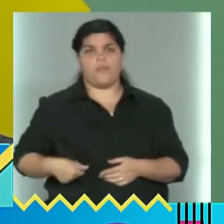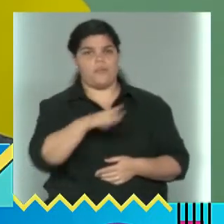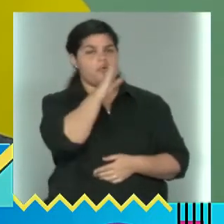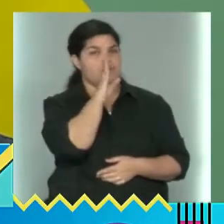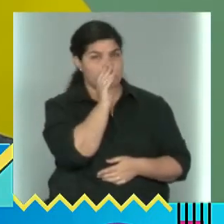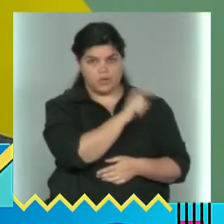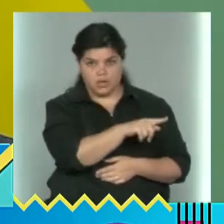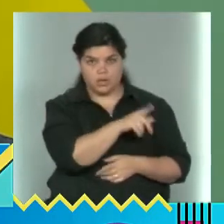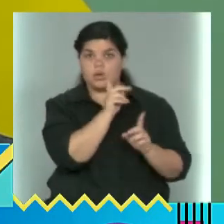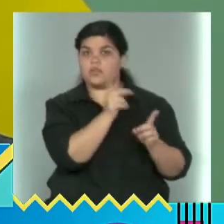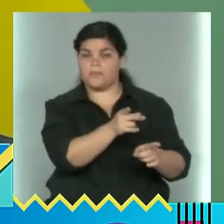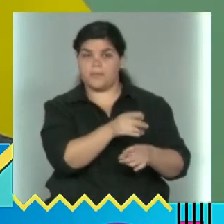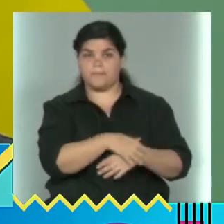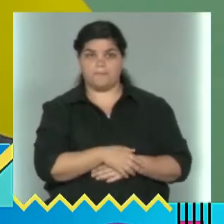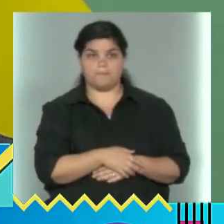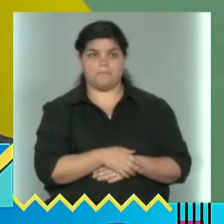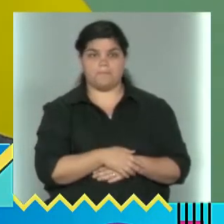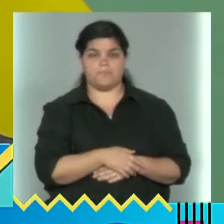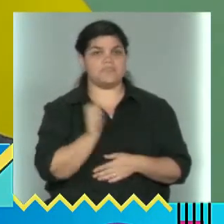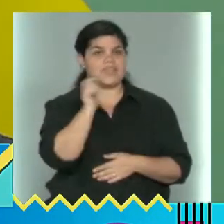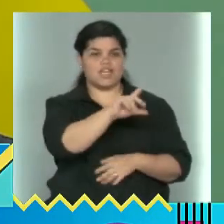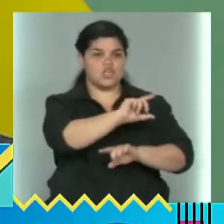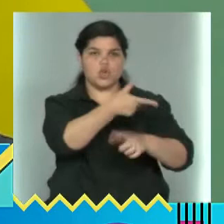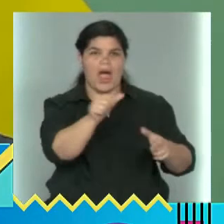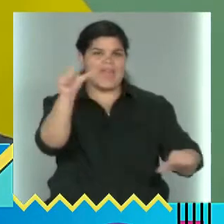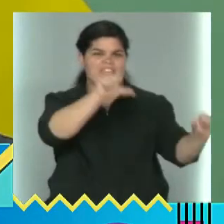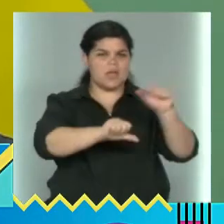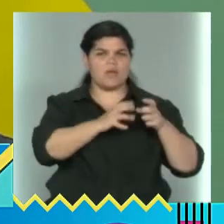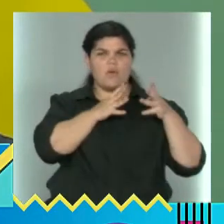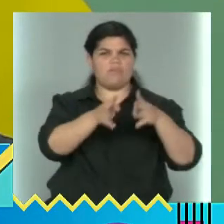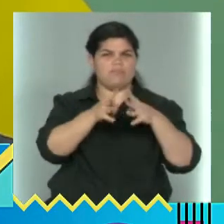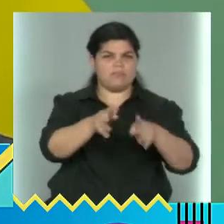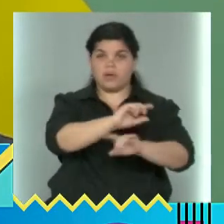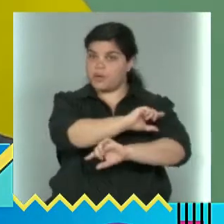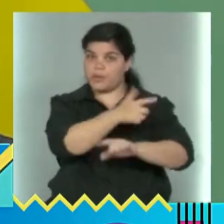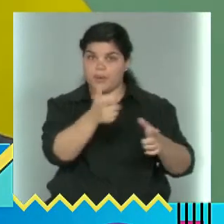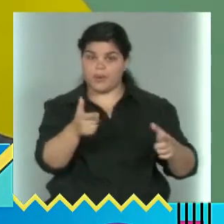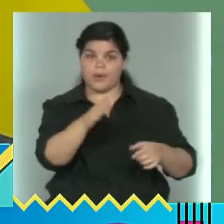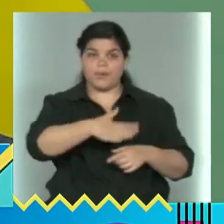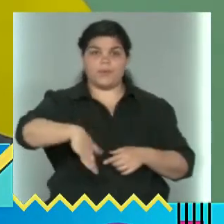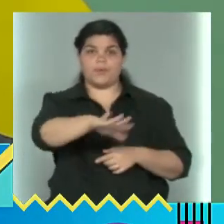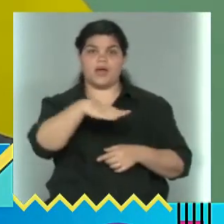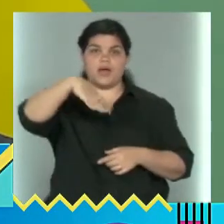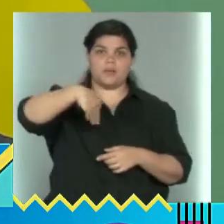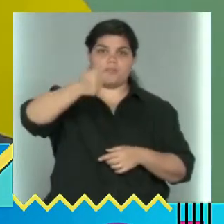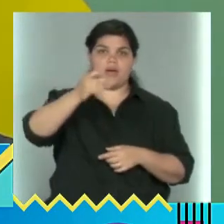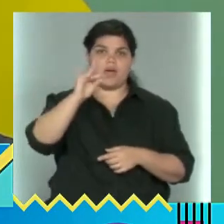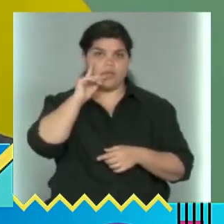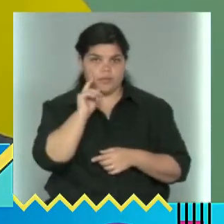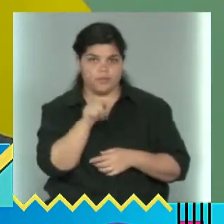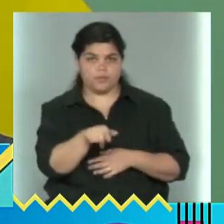en el sentido de que no hubo ataques químicos en la ciudad de Madi, porque